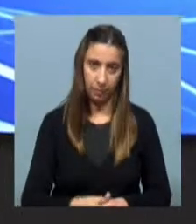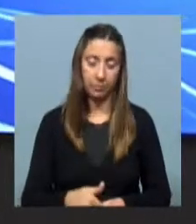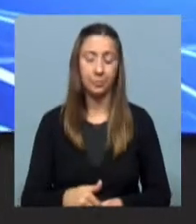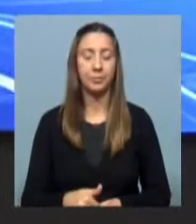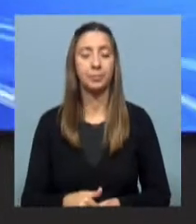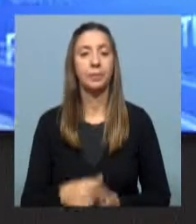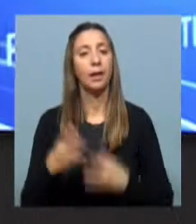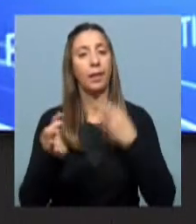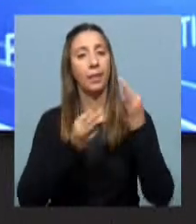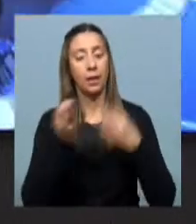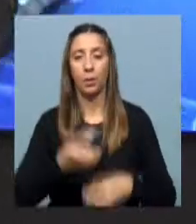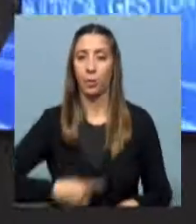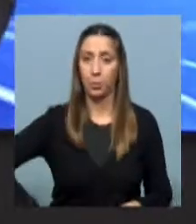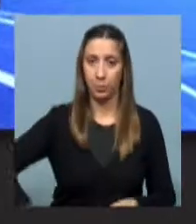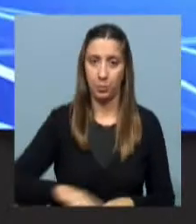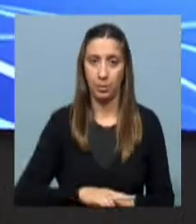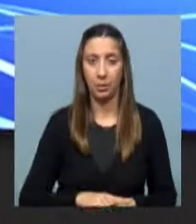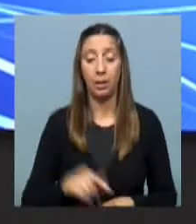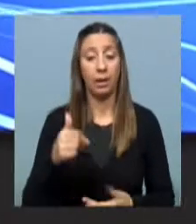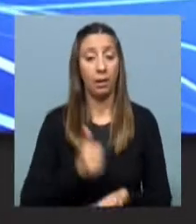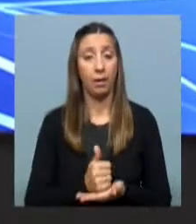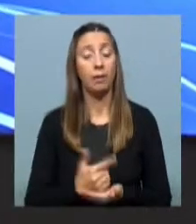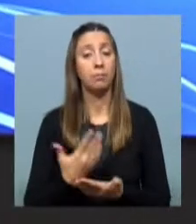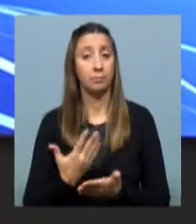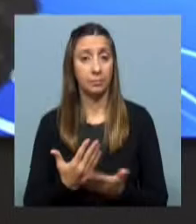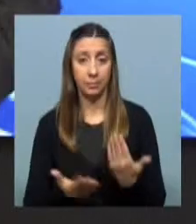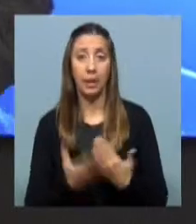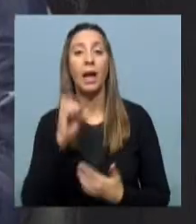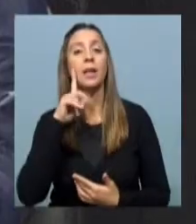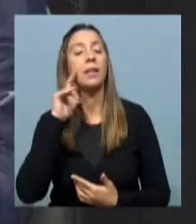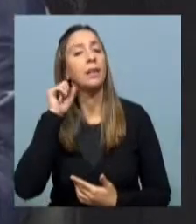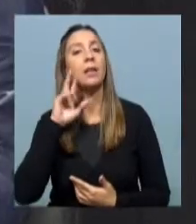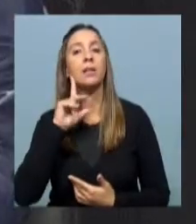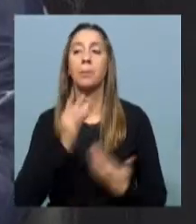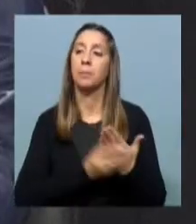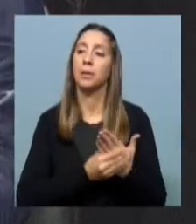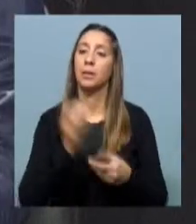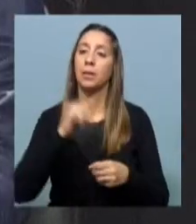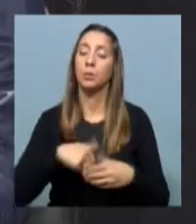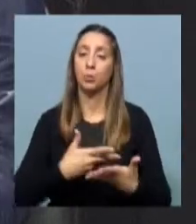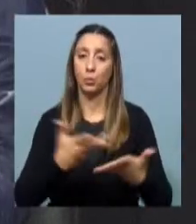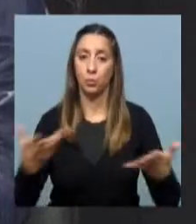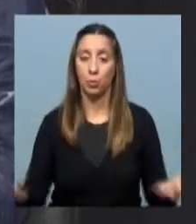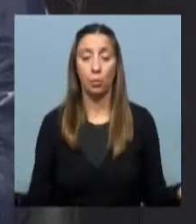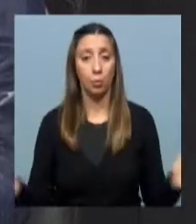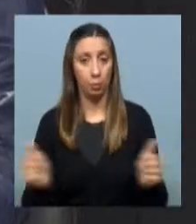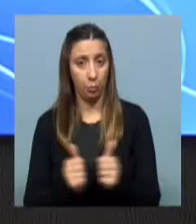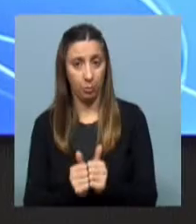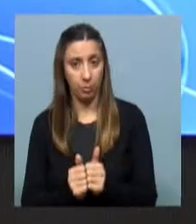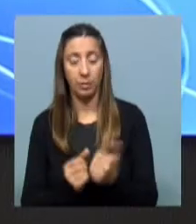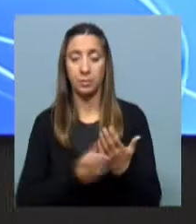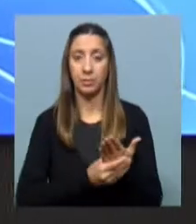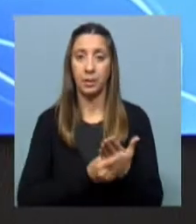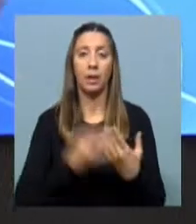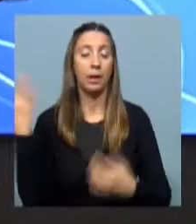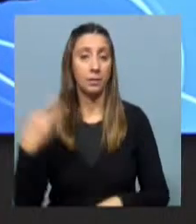que van a estar dialogando con nosotros. Está aquí a mi izquierda Alida García Pianú, que es la ministra de Inclusión Social, que acompaña a la ministra